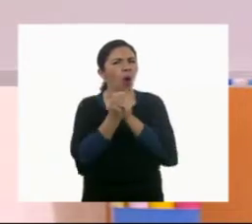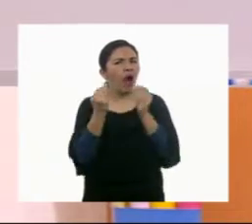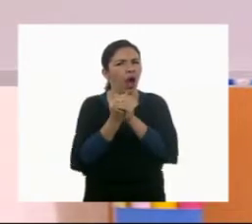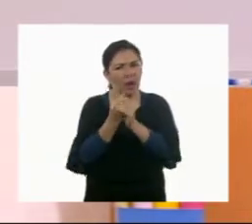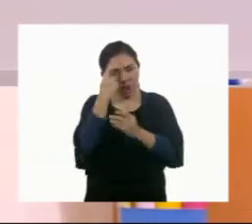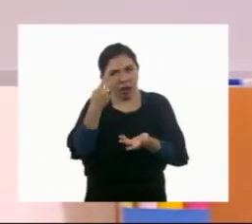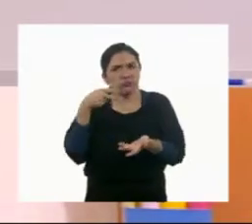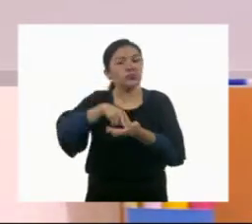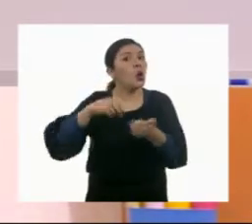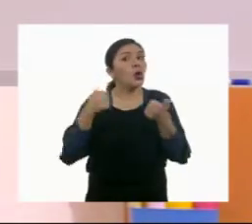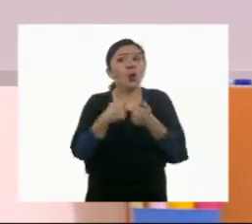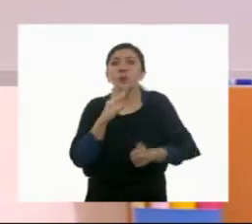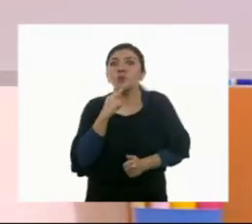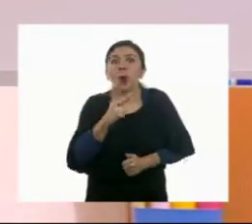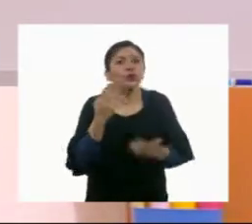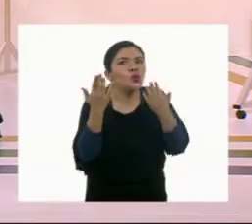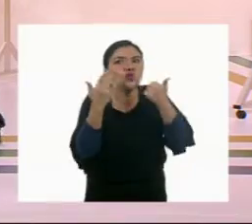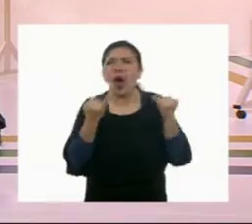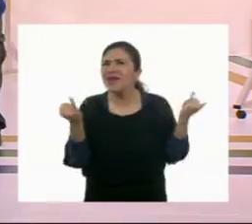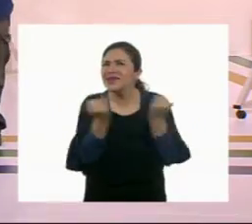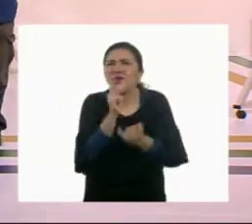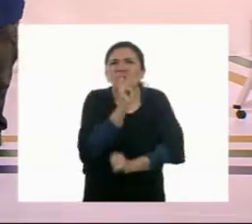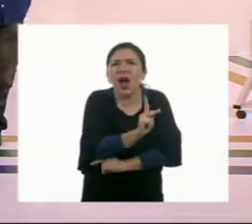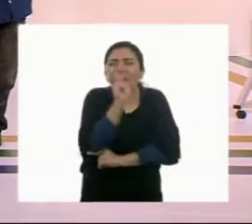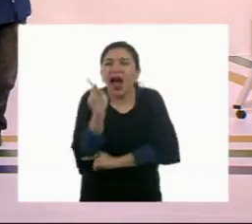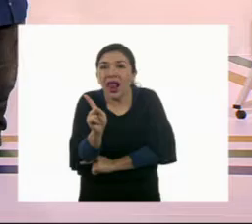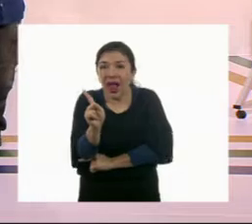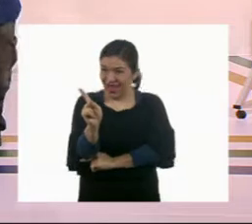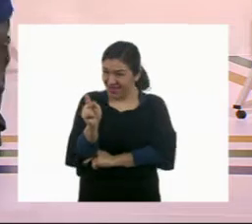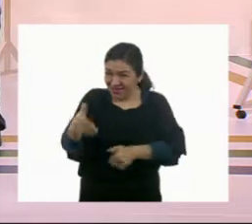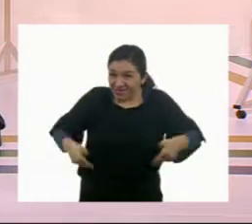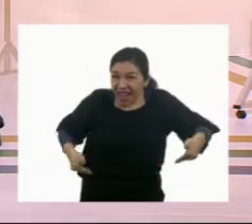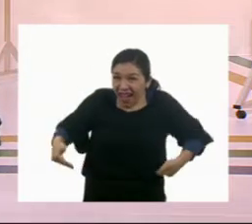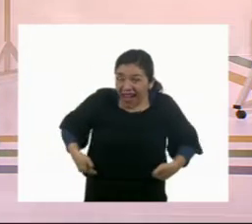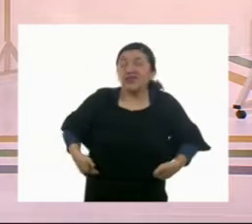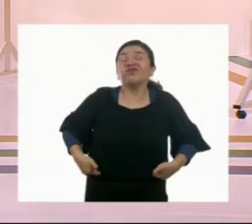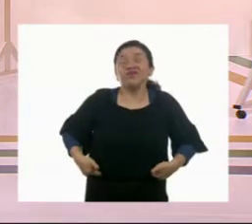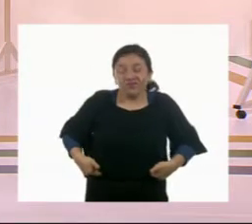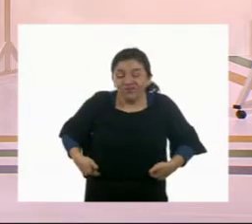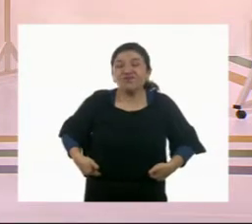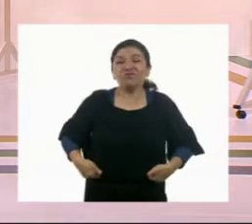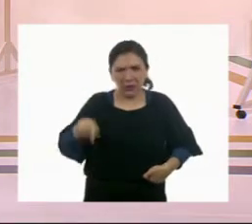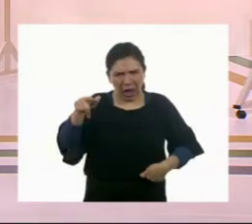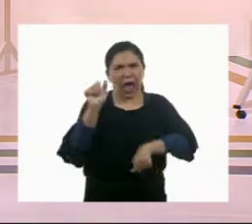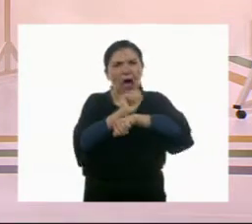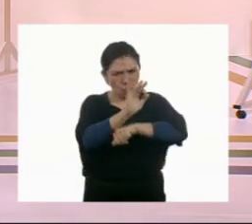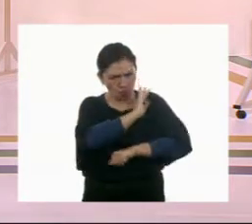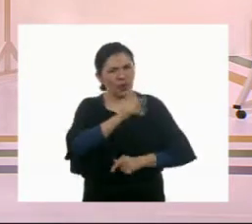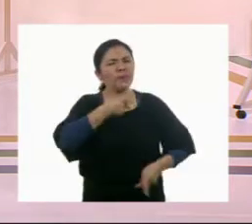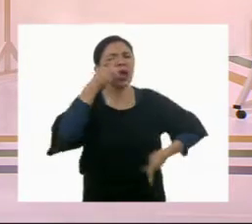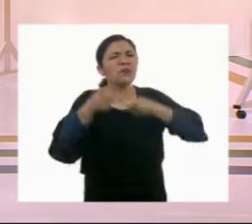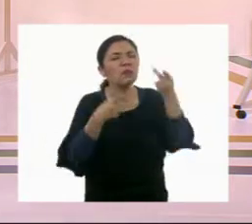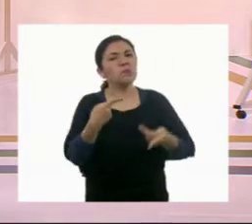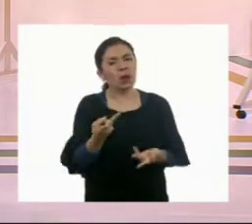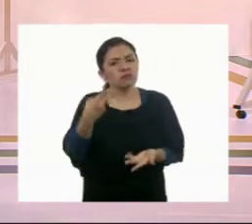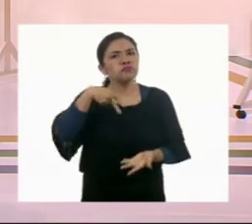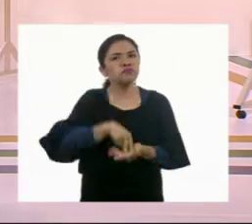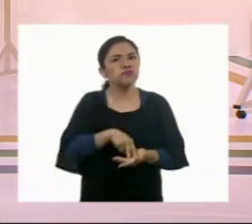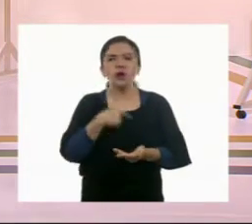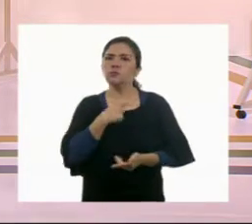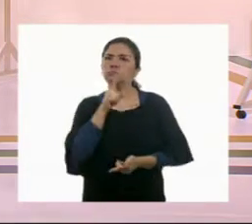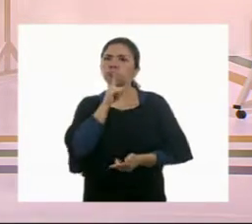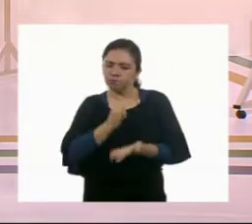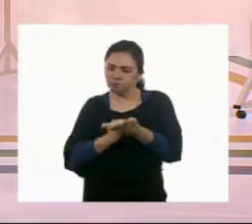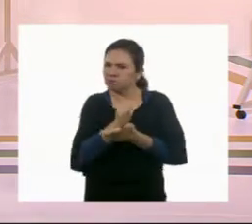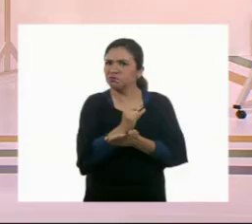eran mudas. ¿En el teatro? Sí, en el teatro. Aunque ahí los actores sí podían hablar, ellos se imponían, yo no voy a hablar